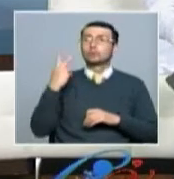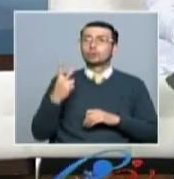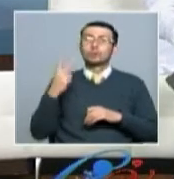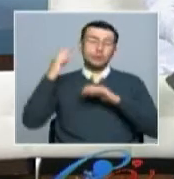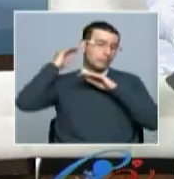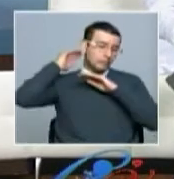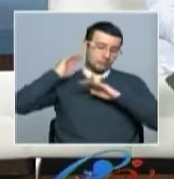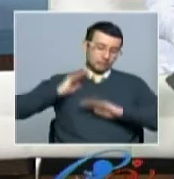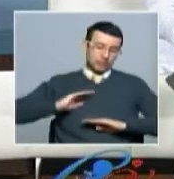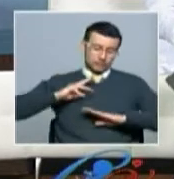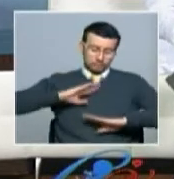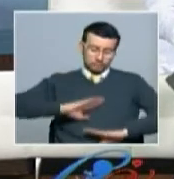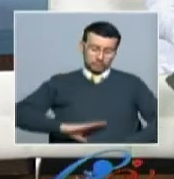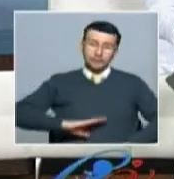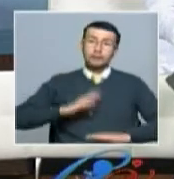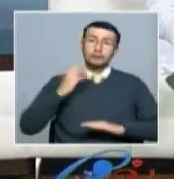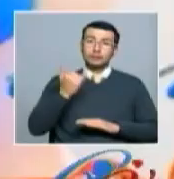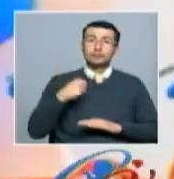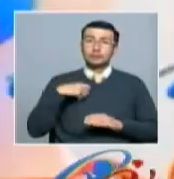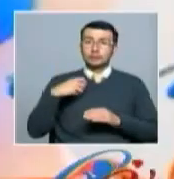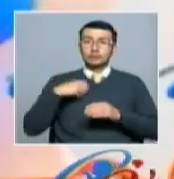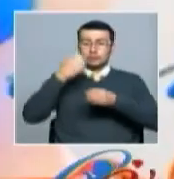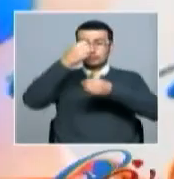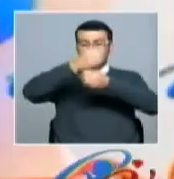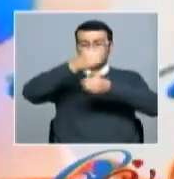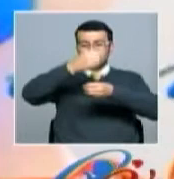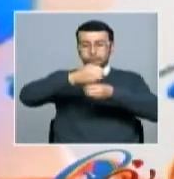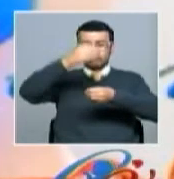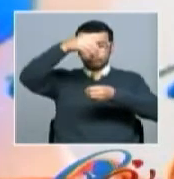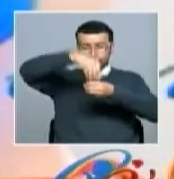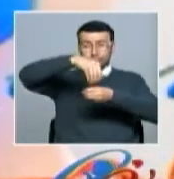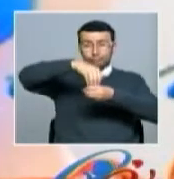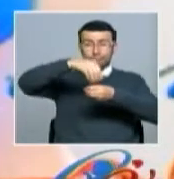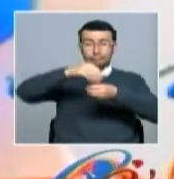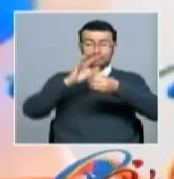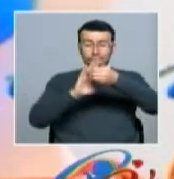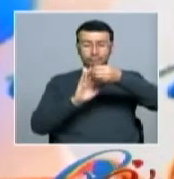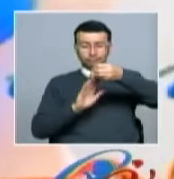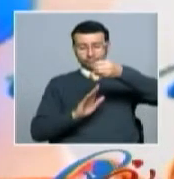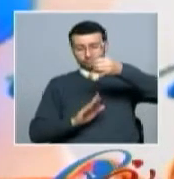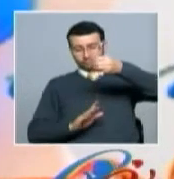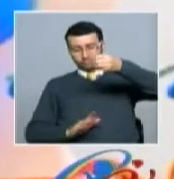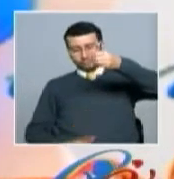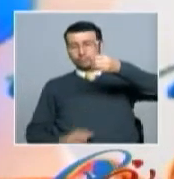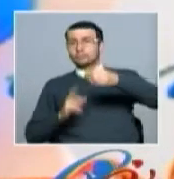del conducto raquídeo. Y el conducto raquídeo pues se extiende a todo lo largo de la columna